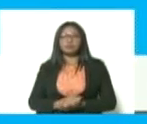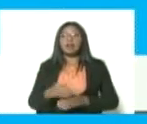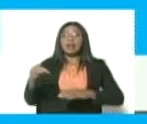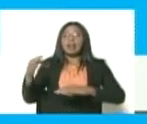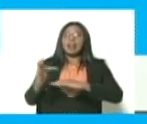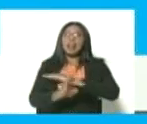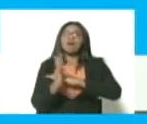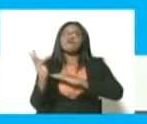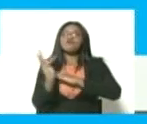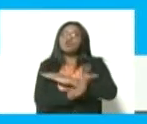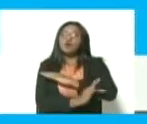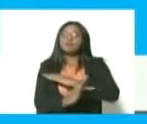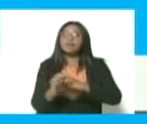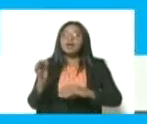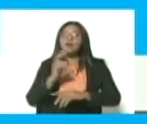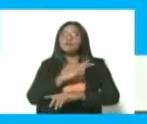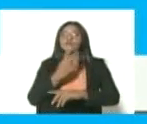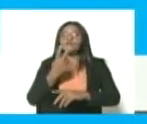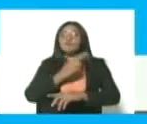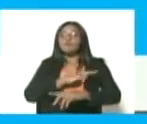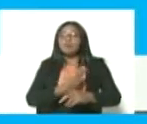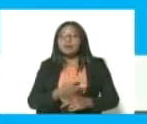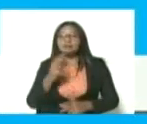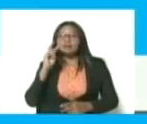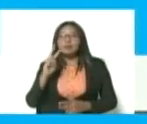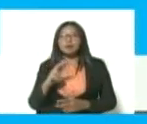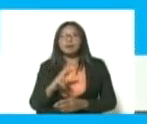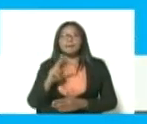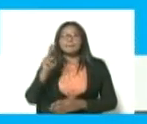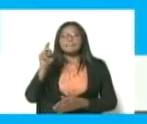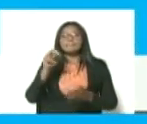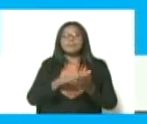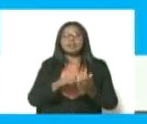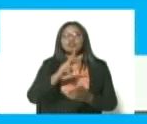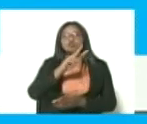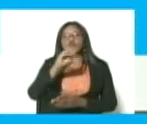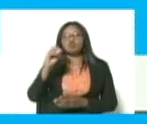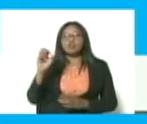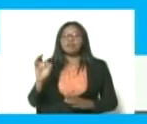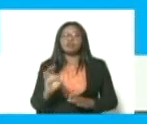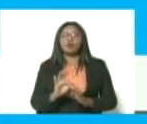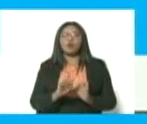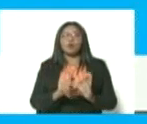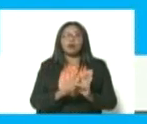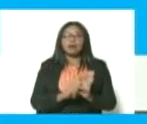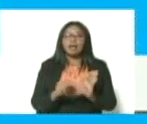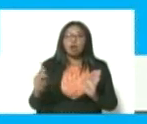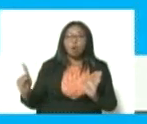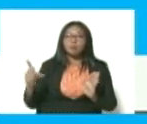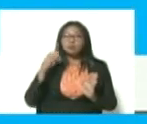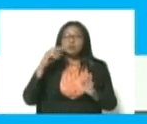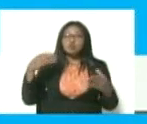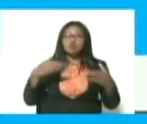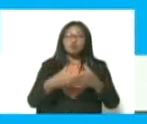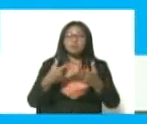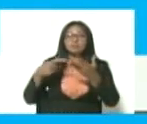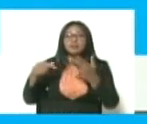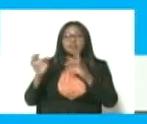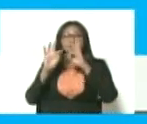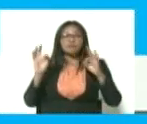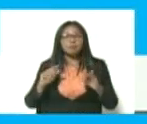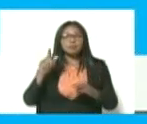frontera de más de 2.200 kilómetros, las partidas guerrilleras de grupos de distintos